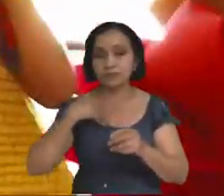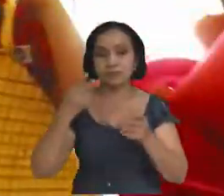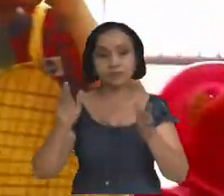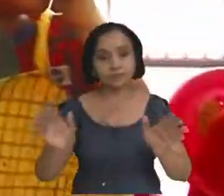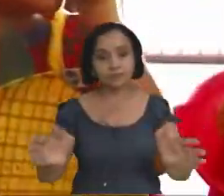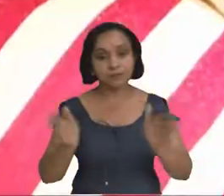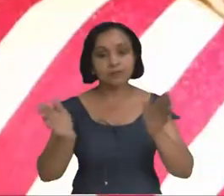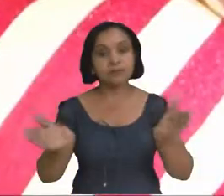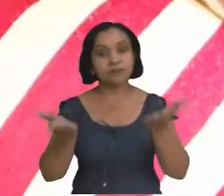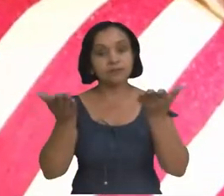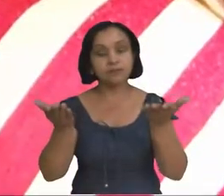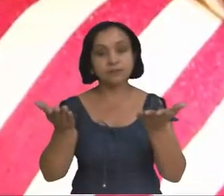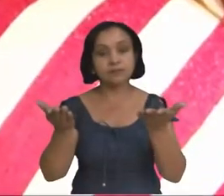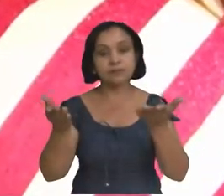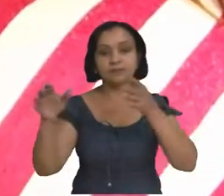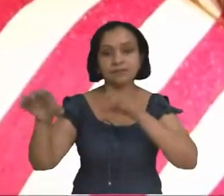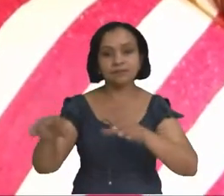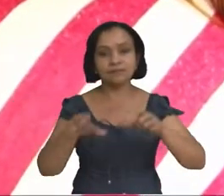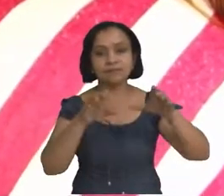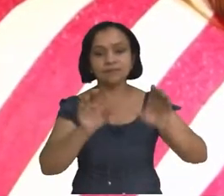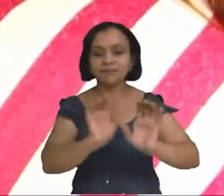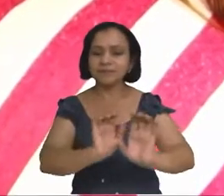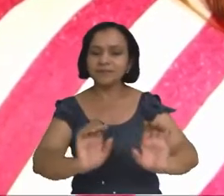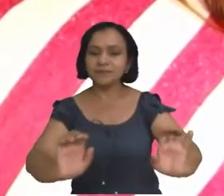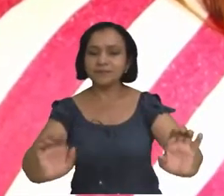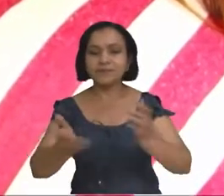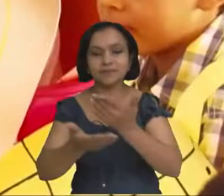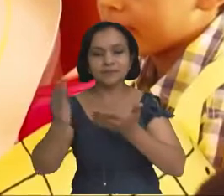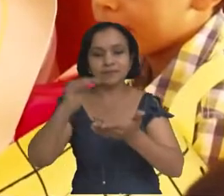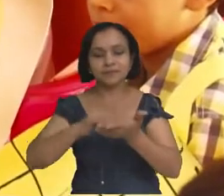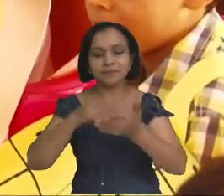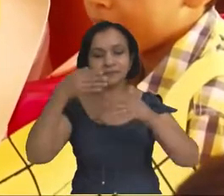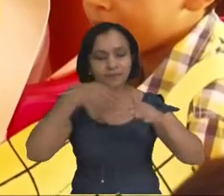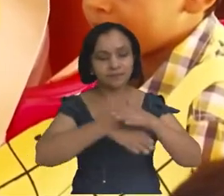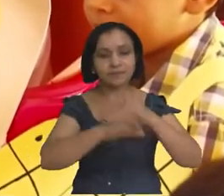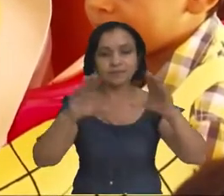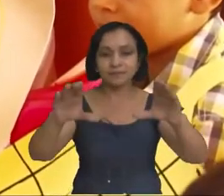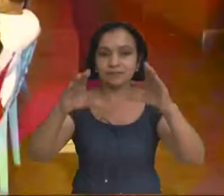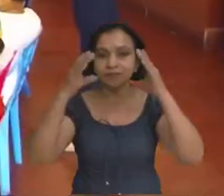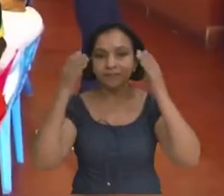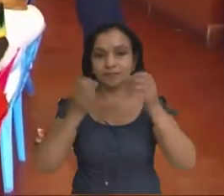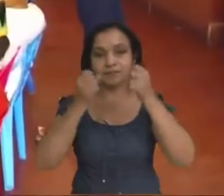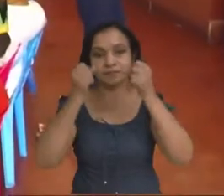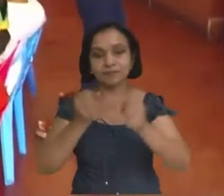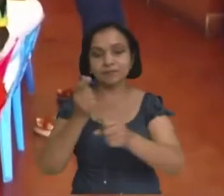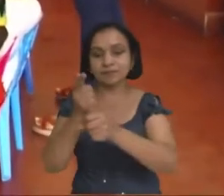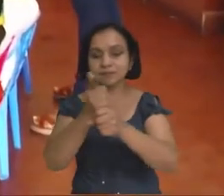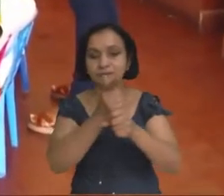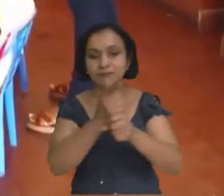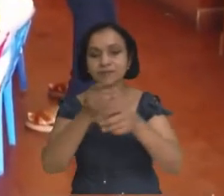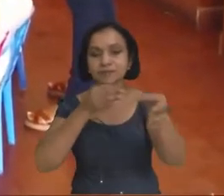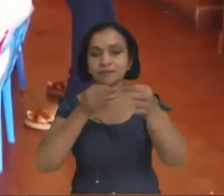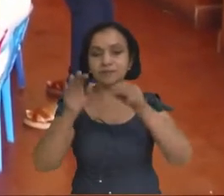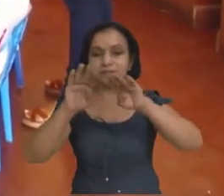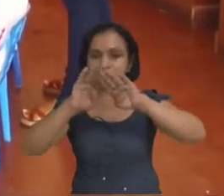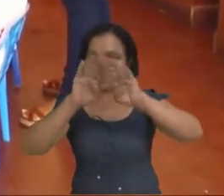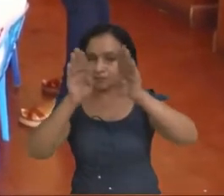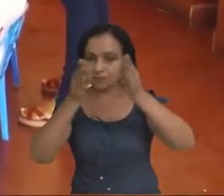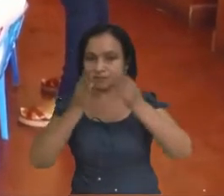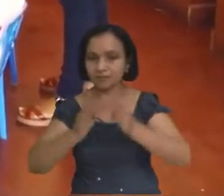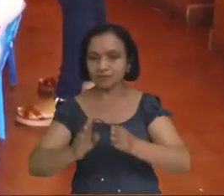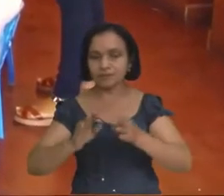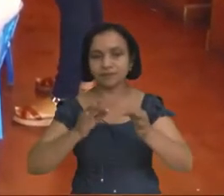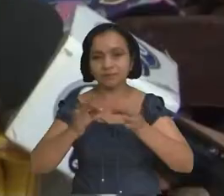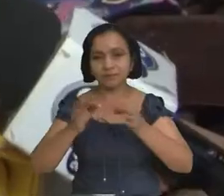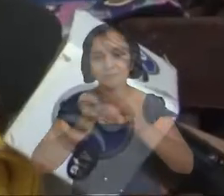Promotoría Solidaria festivales infantiles de regreso a clases. Con cámara de Rubén Castro para el canal parlamentario les informó